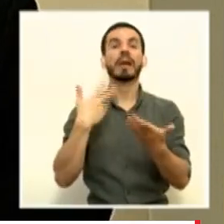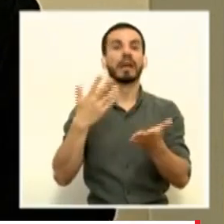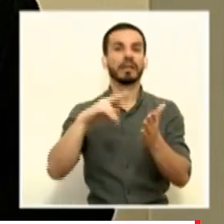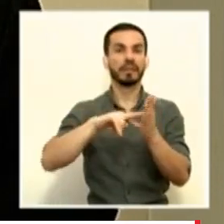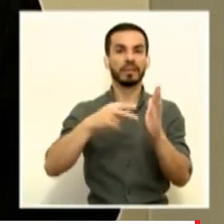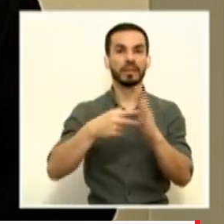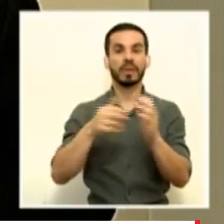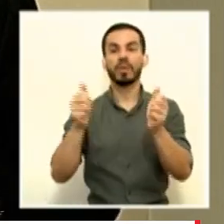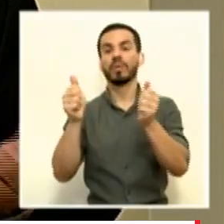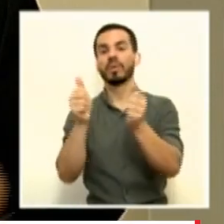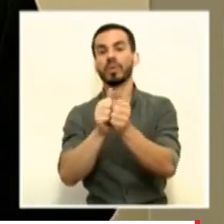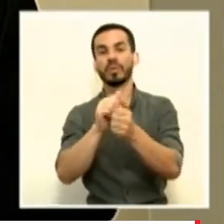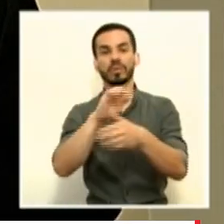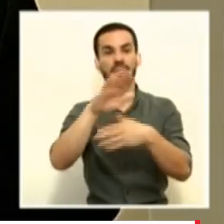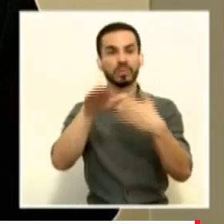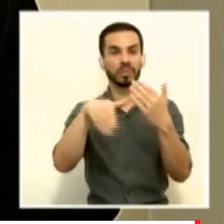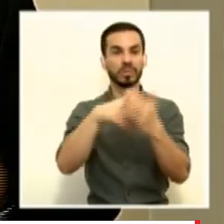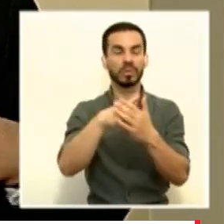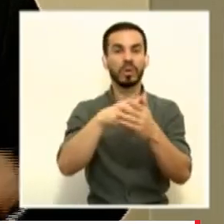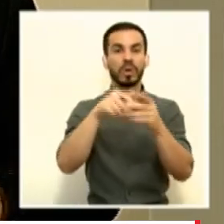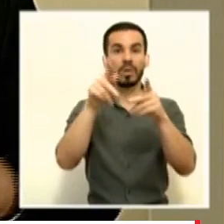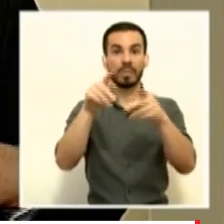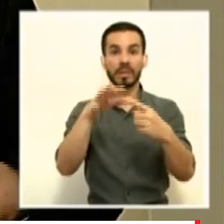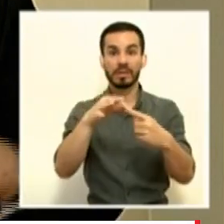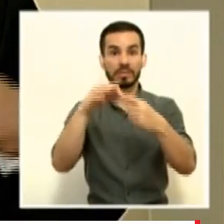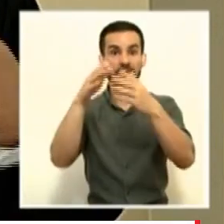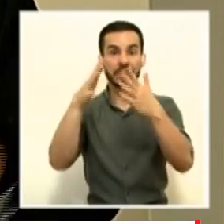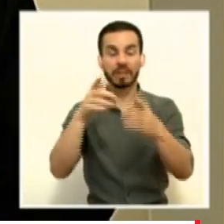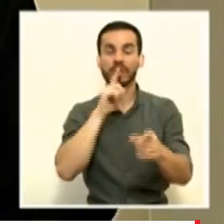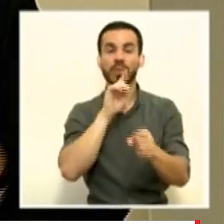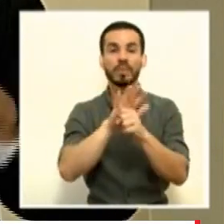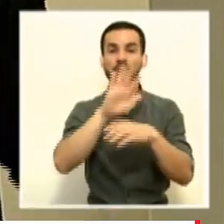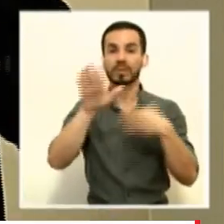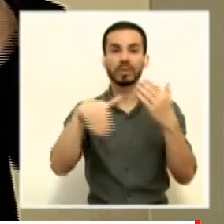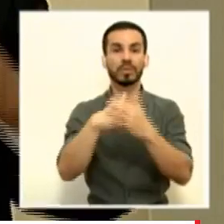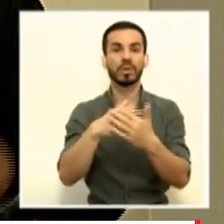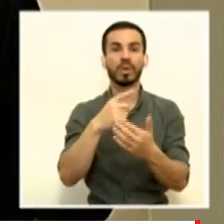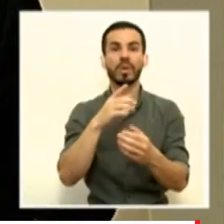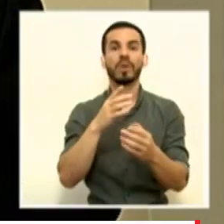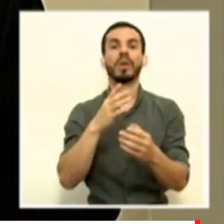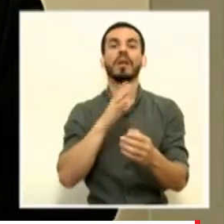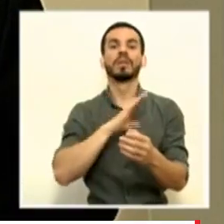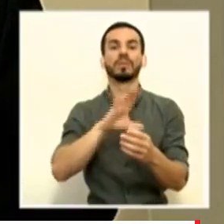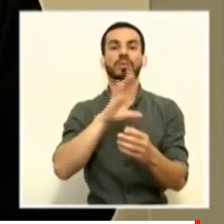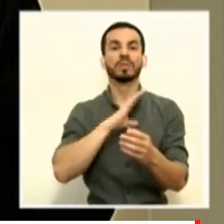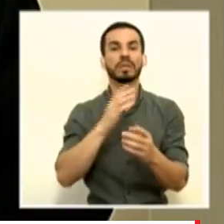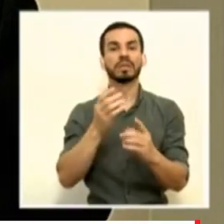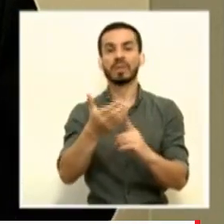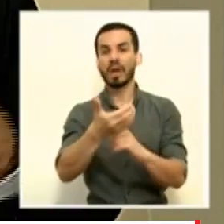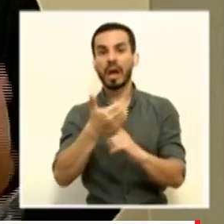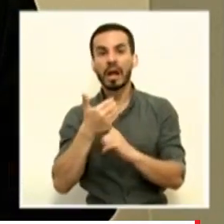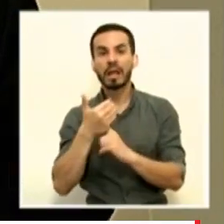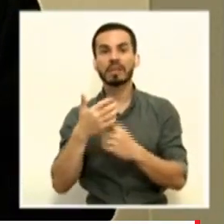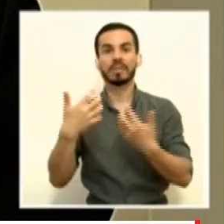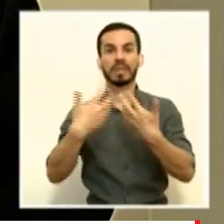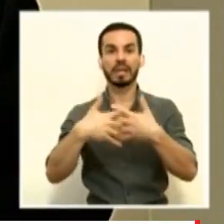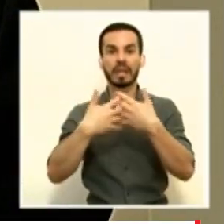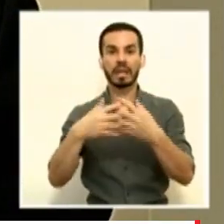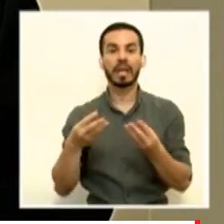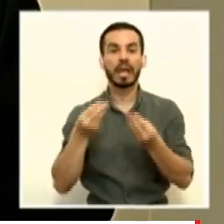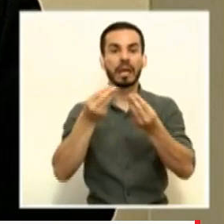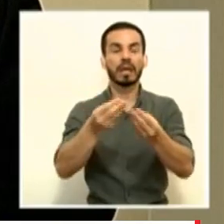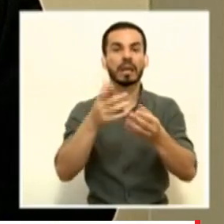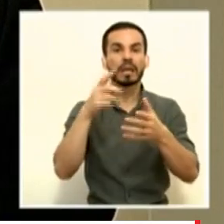definido en conjunto con todos los intensivistas del país que cumplían con todas las condiciones de aislamiento y de equipamiento